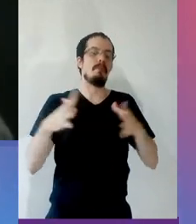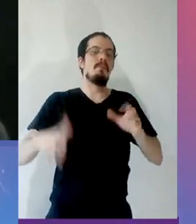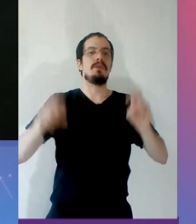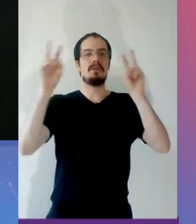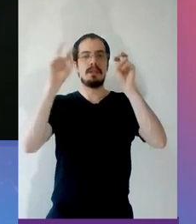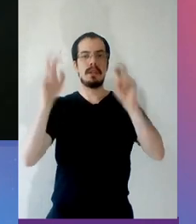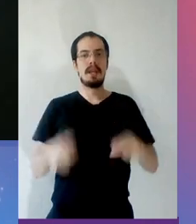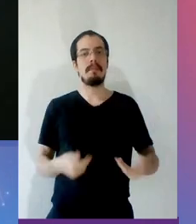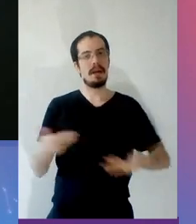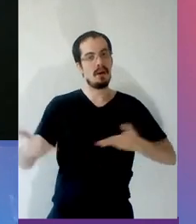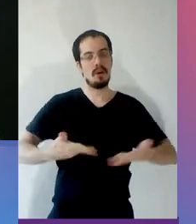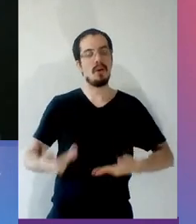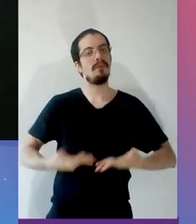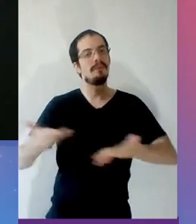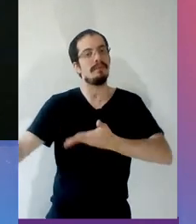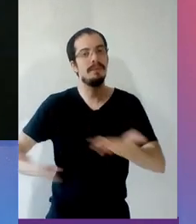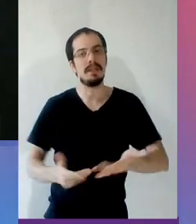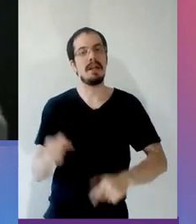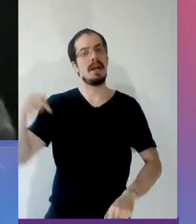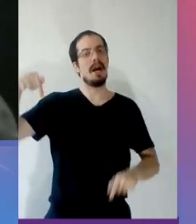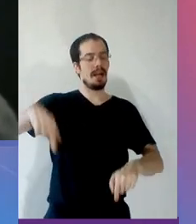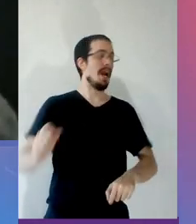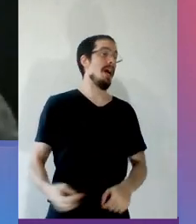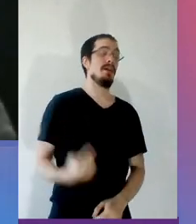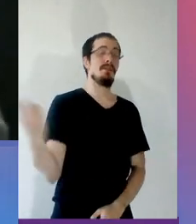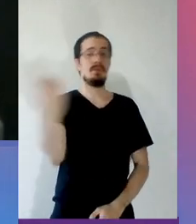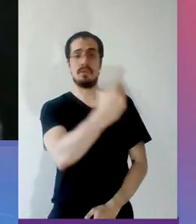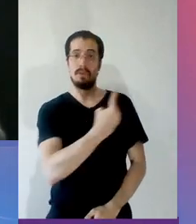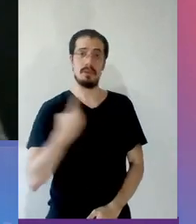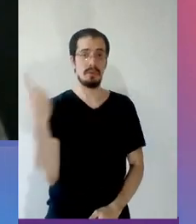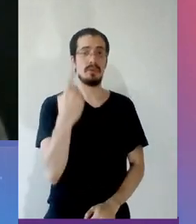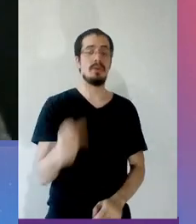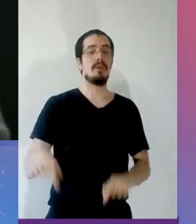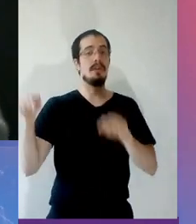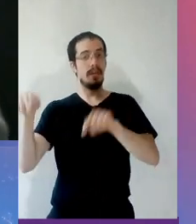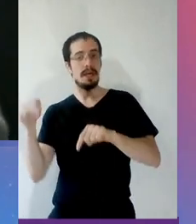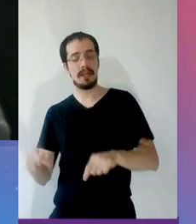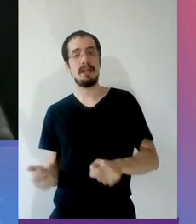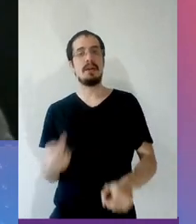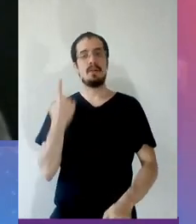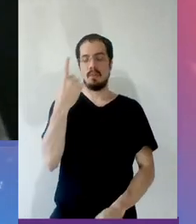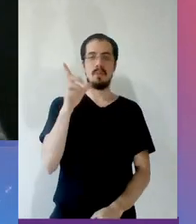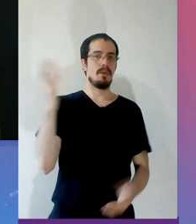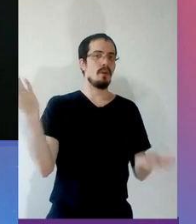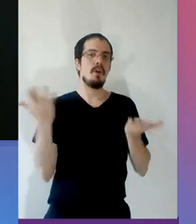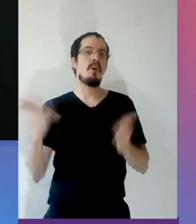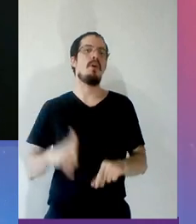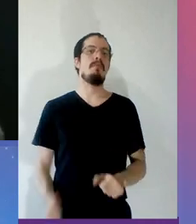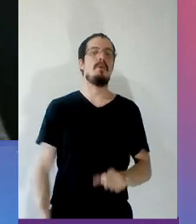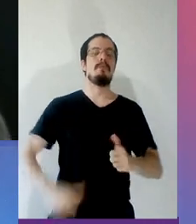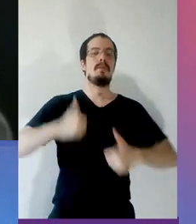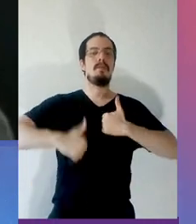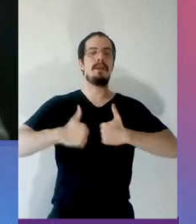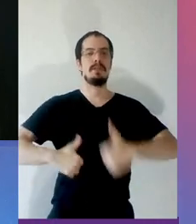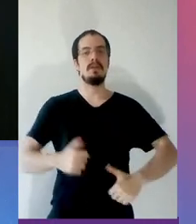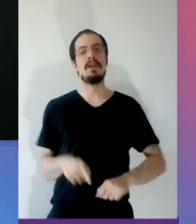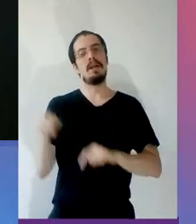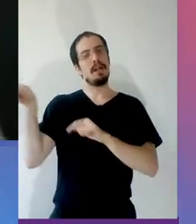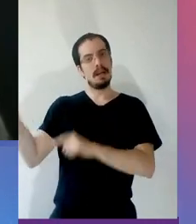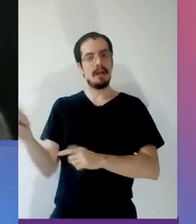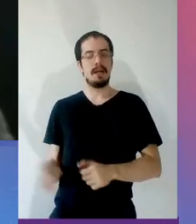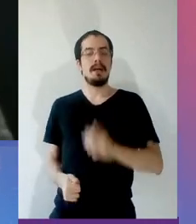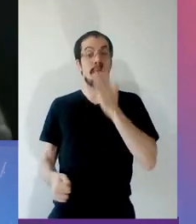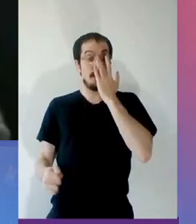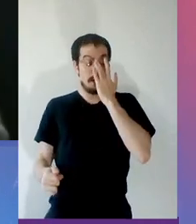los que estamos aquí, que de alguna manera uno como profesional que se ha transformado de alguna manera en